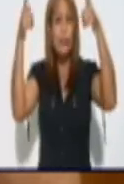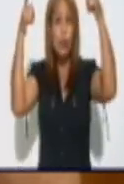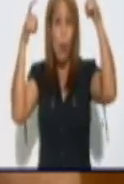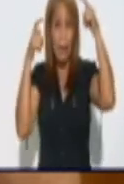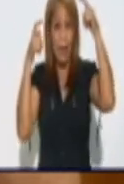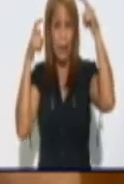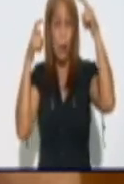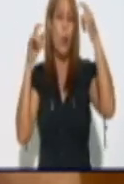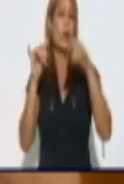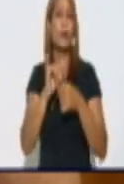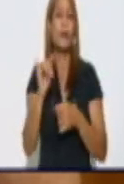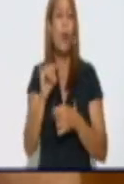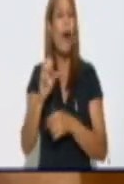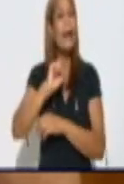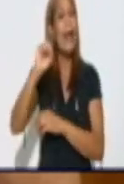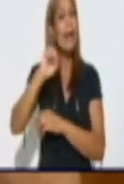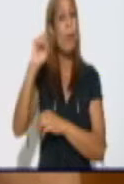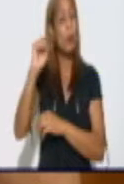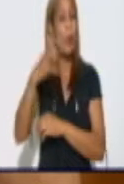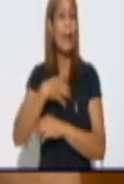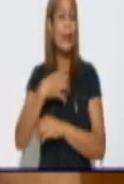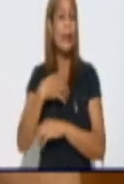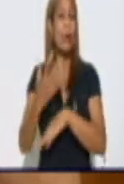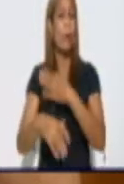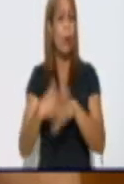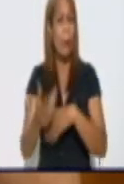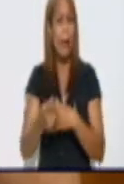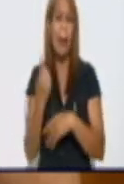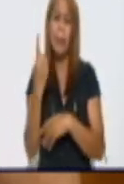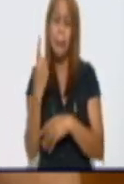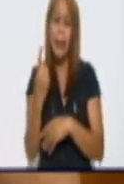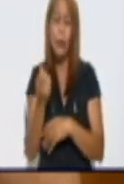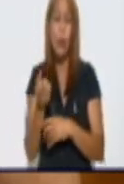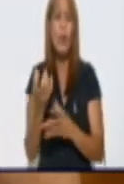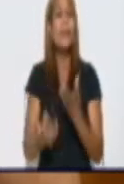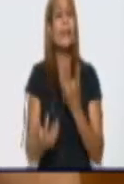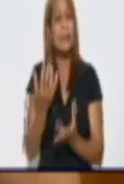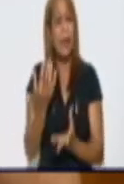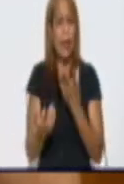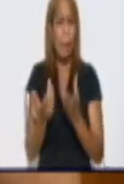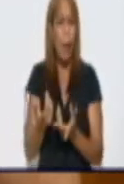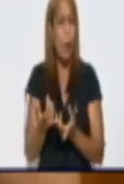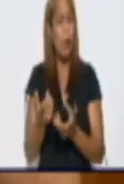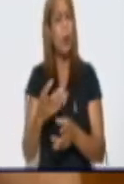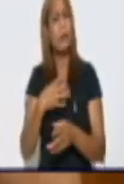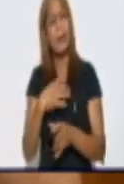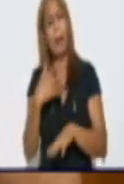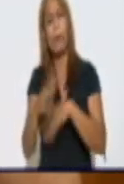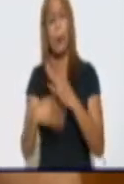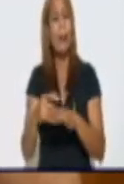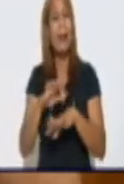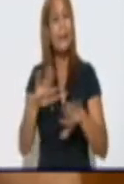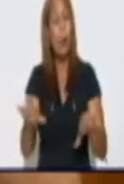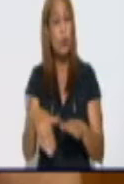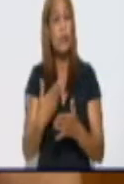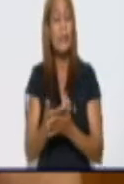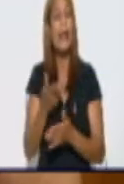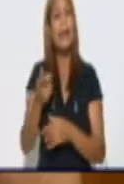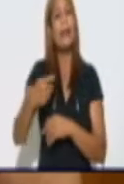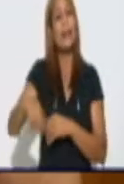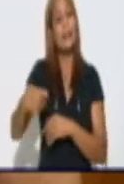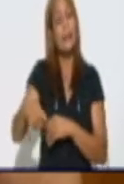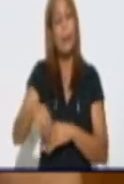motor ha presentado problemas, se quemó, rodamiento, tiene el eje virado, hemos decidido ya cambiar ese motor y estamos